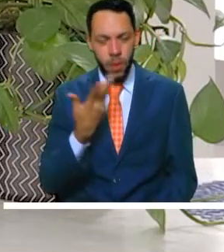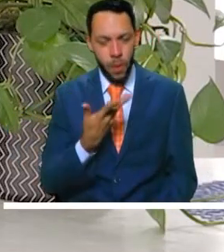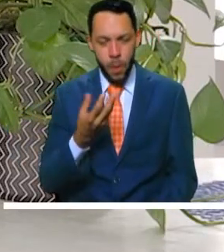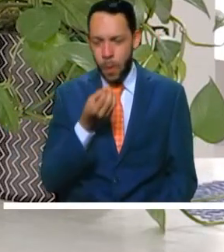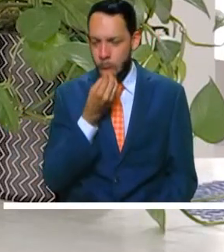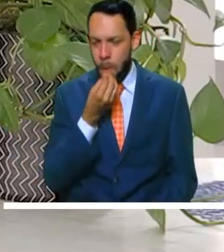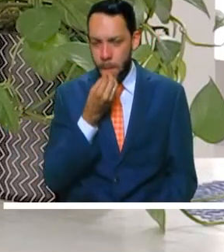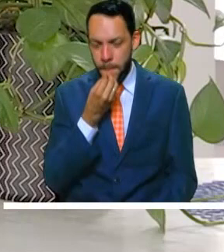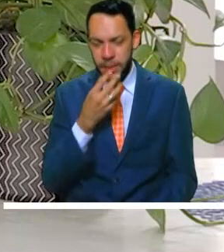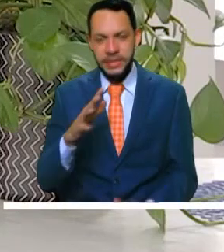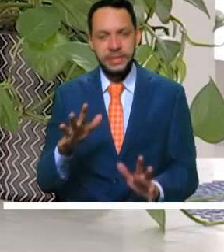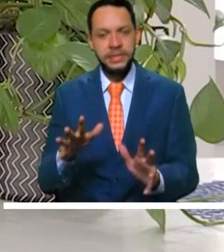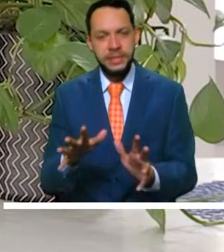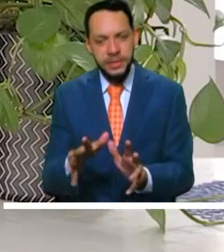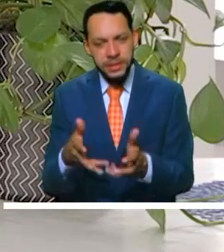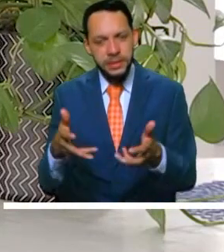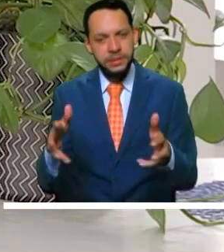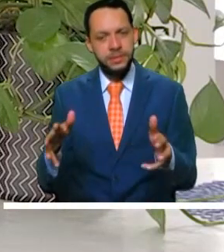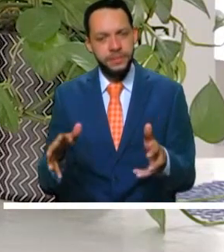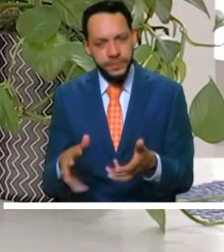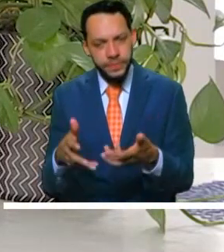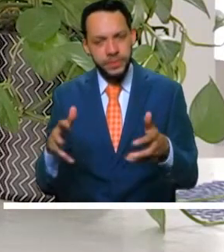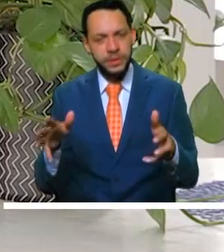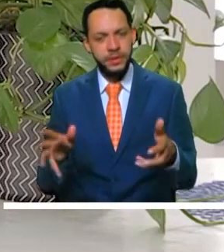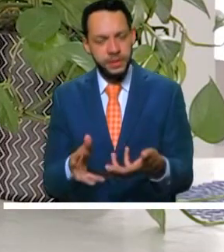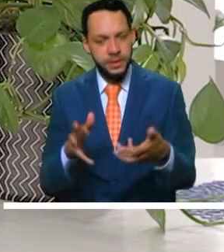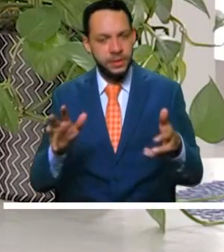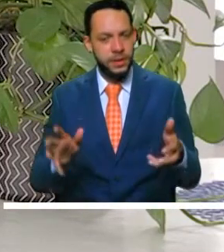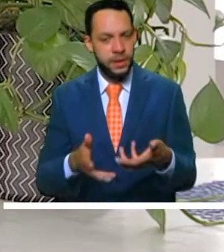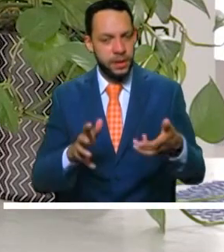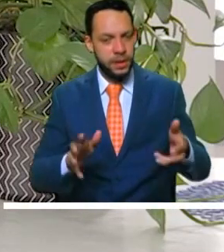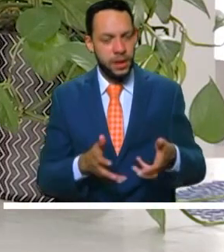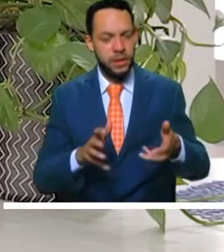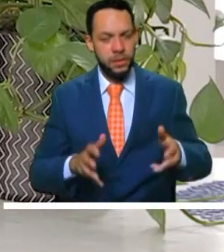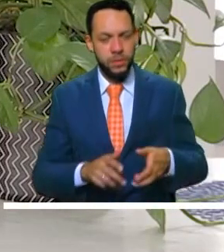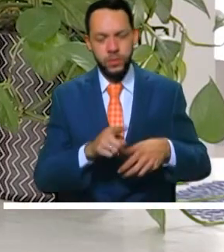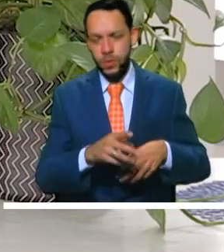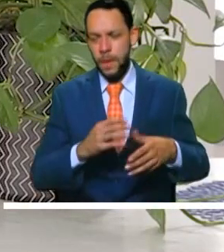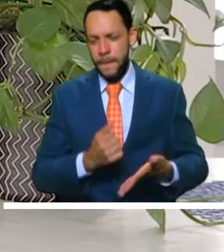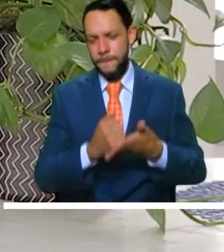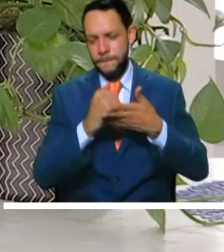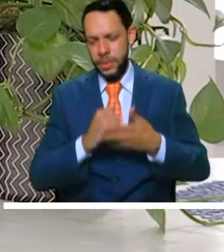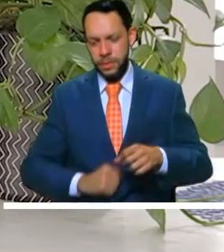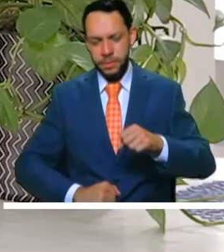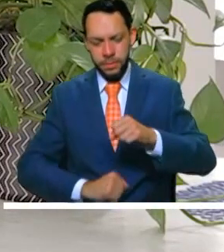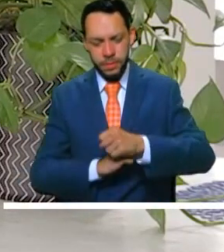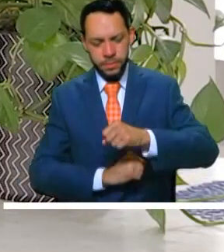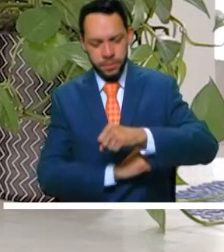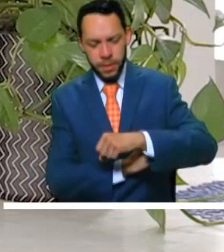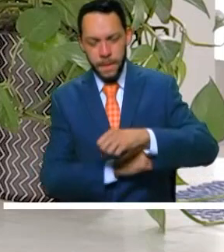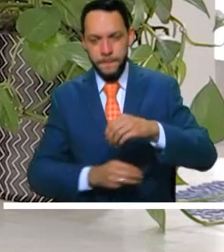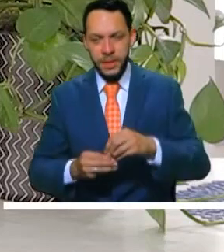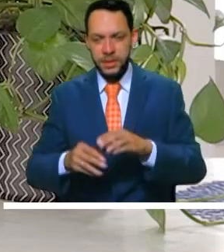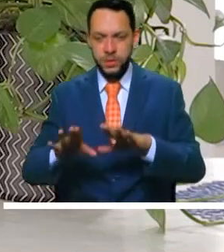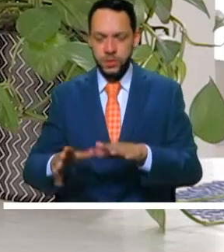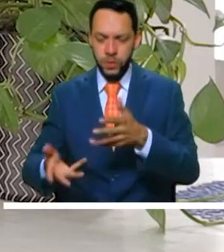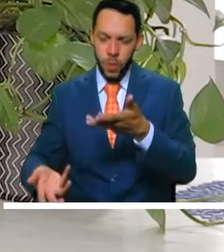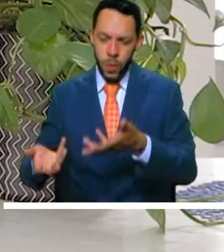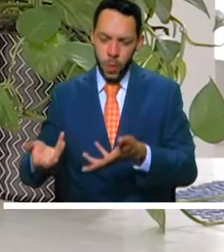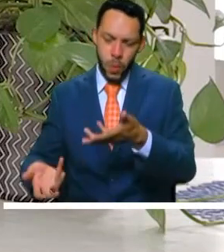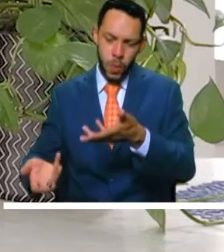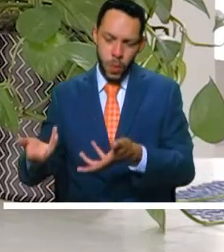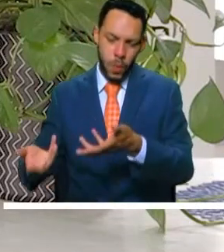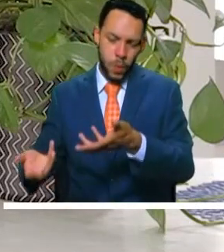las ensaladas, los vegetales sean crudas, porque siempre los procesos de someterlo al fuego le